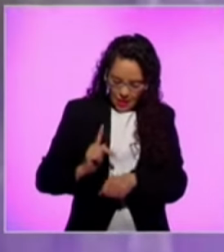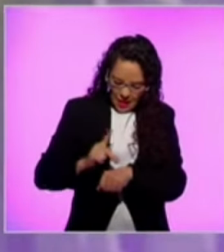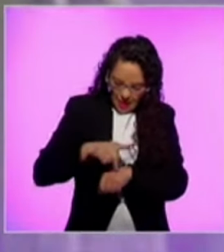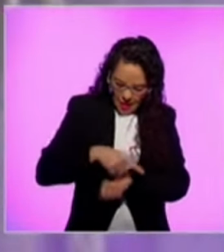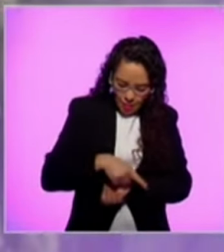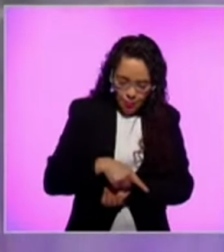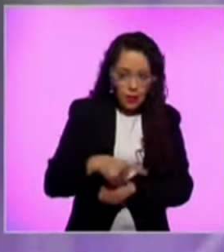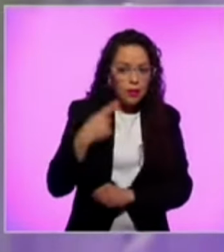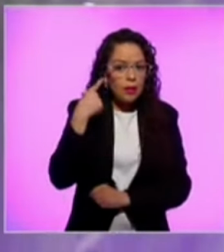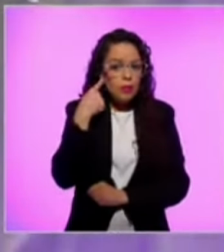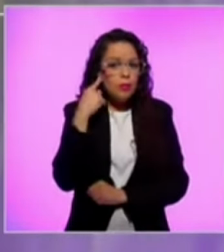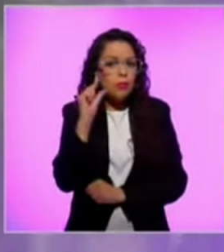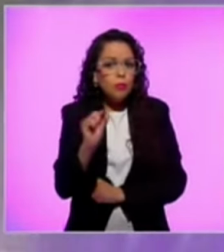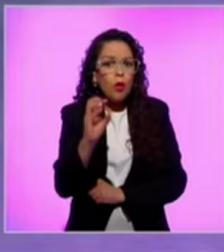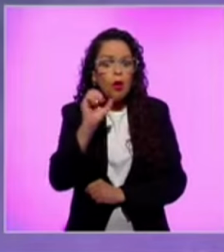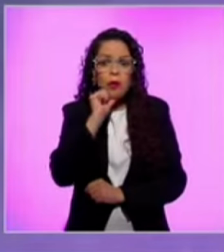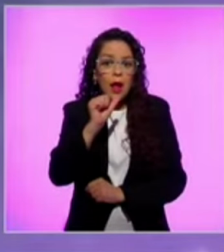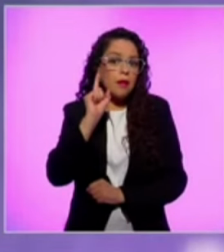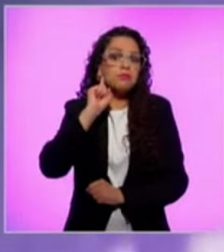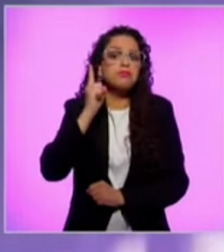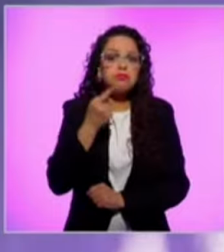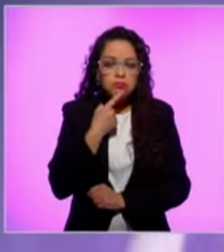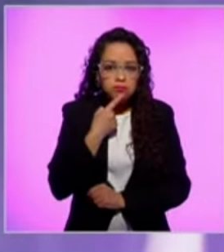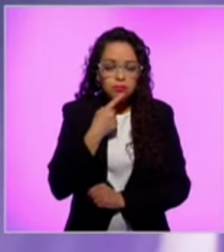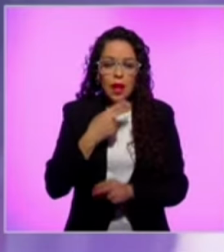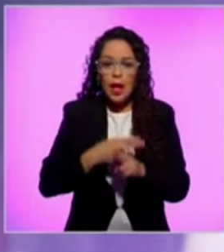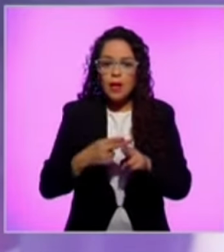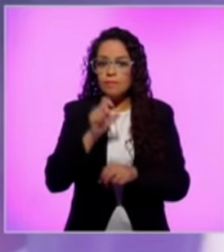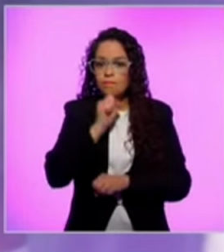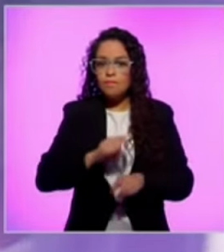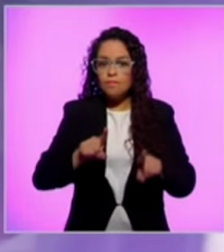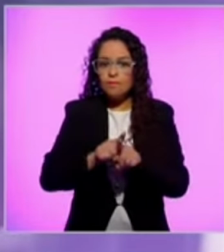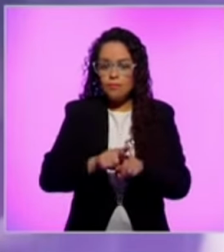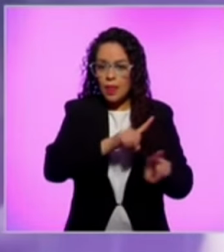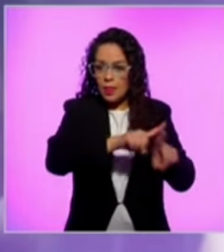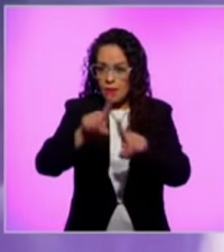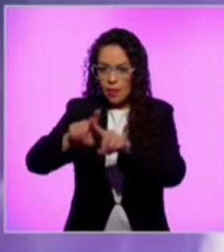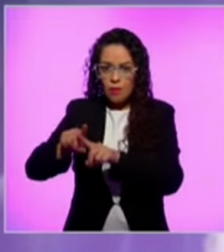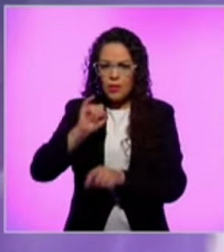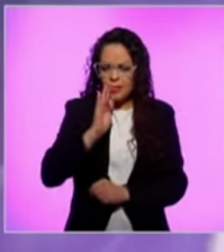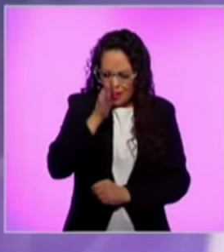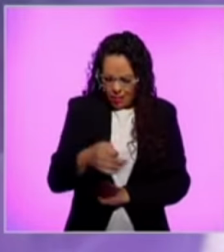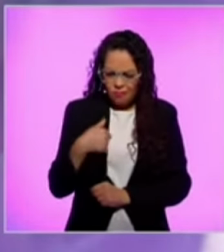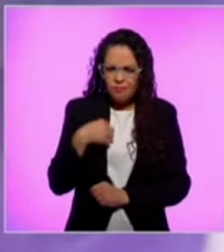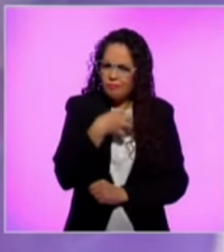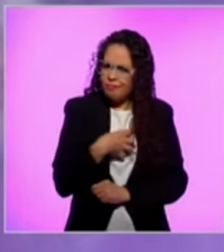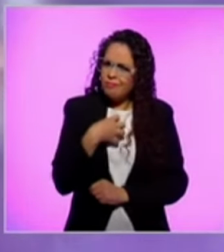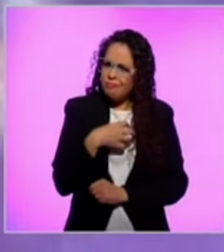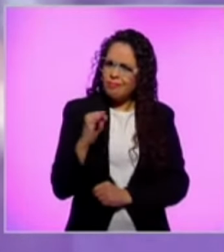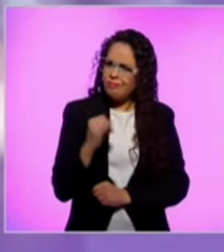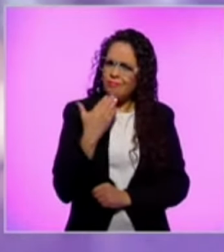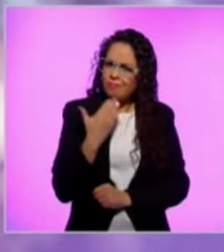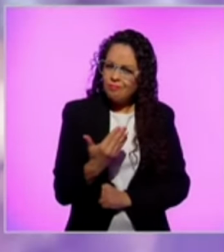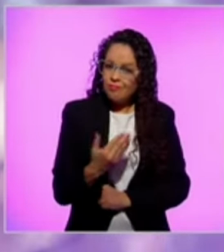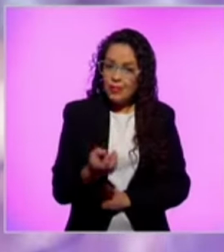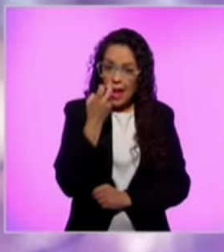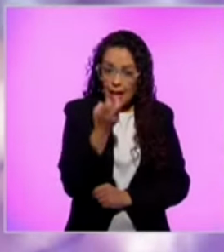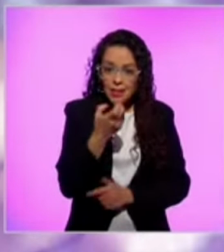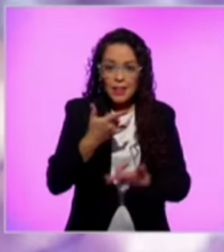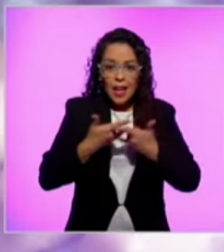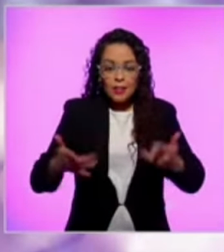oímos poco o nada, y también a los que aceptamos la diversidad con alegría. Estas son nuestras